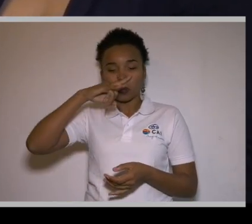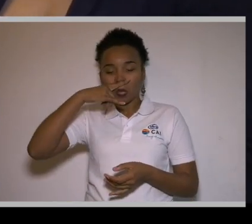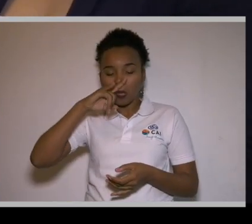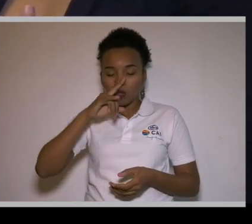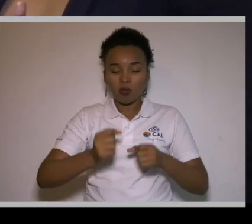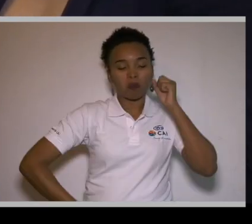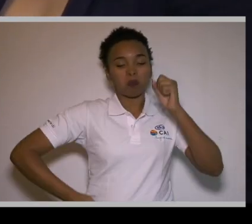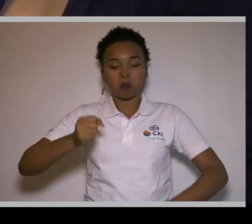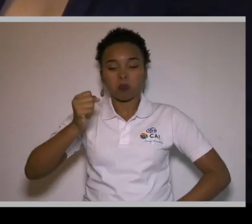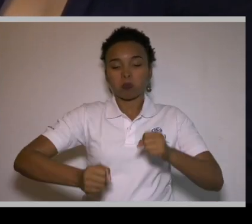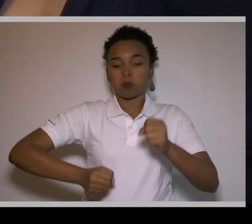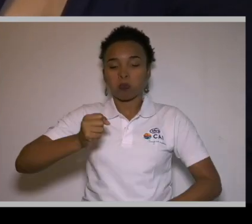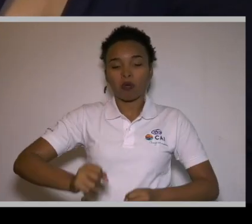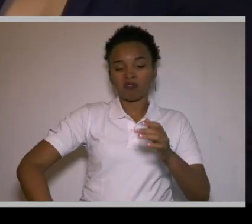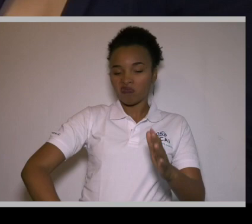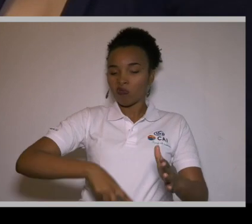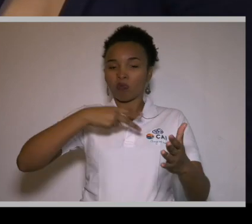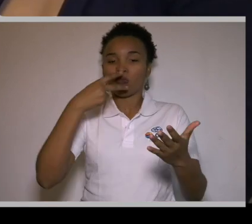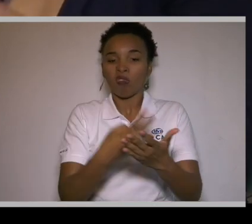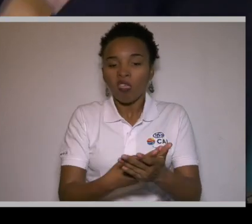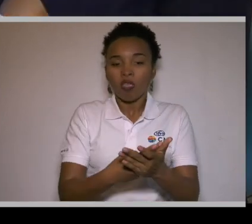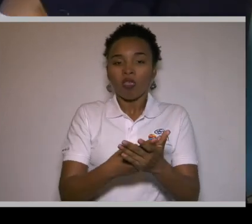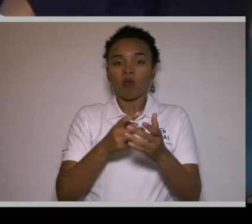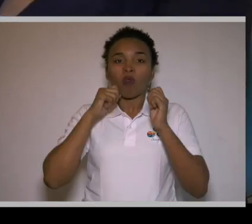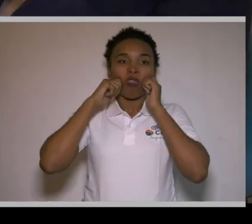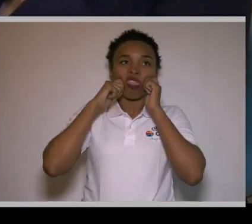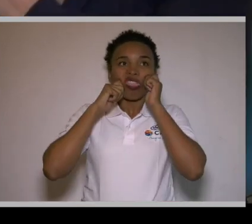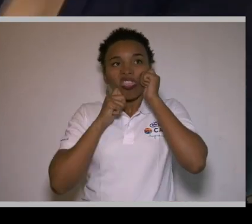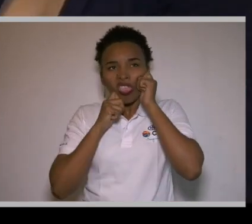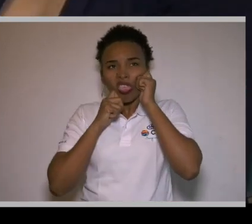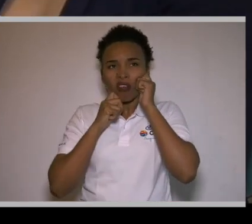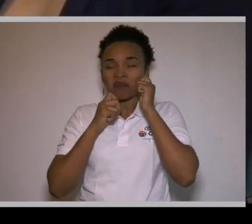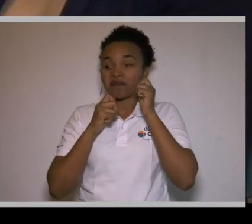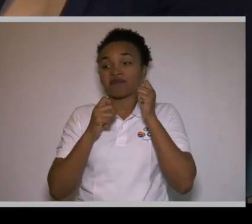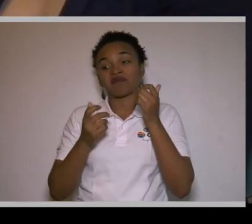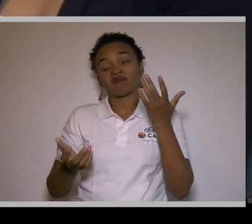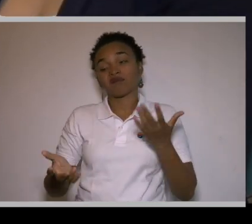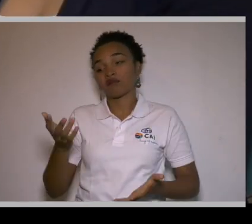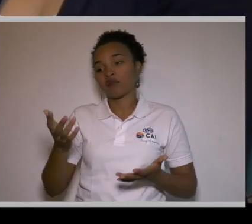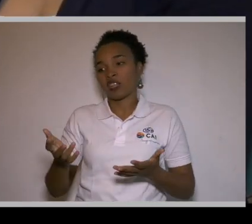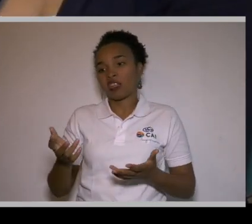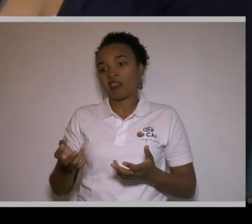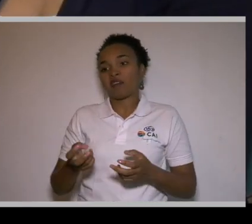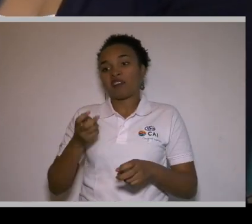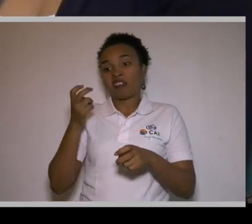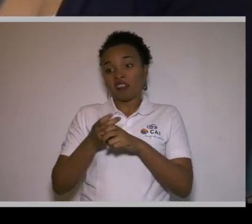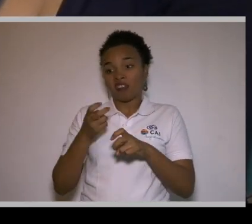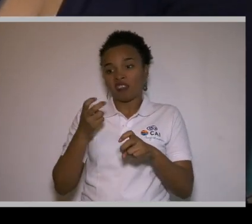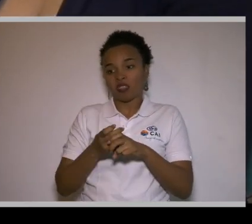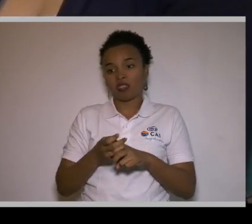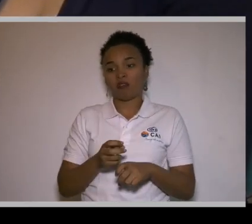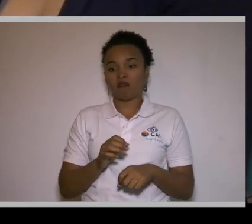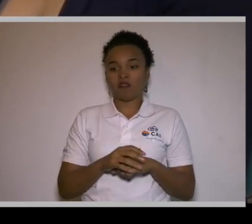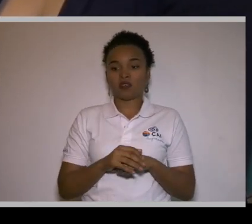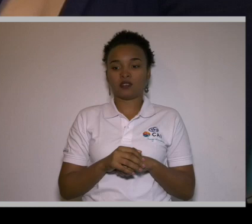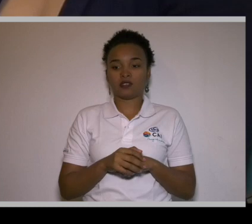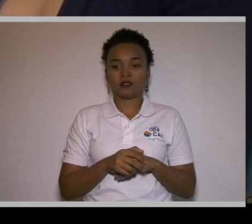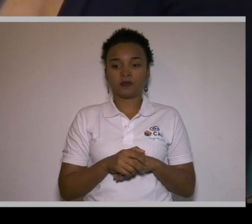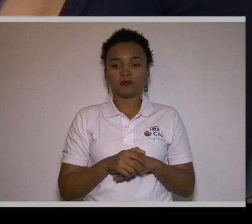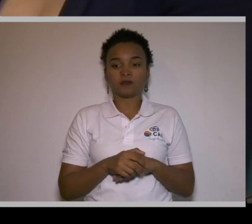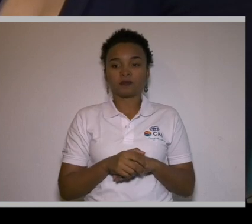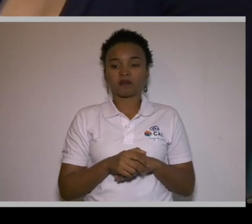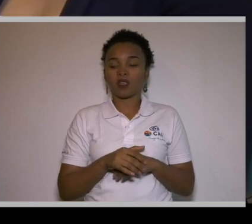que a veces ocurren accidentes y situaciones en los que el maxilar inferior, ¿verdad?, pues se